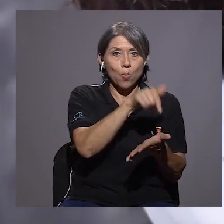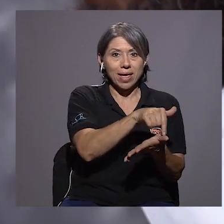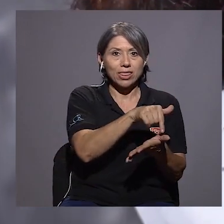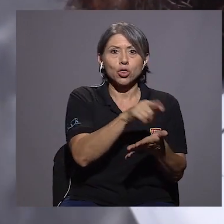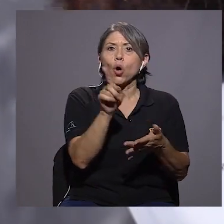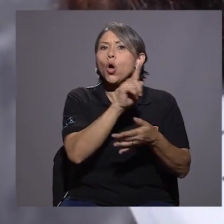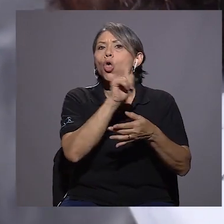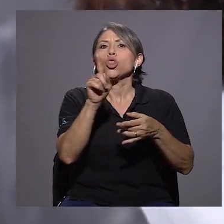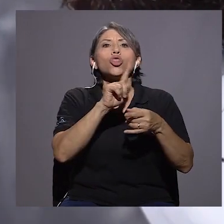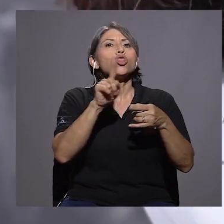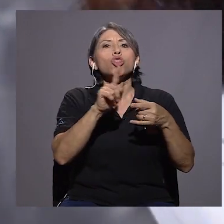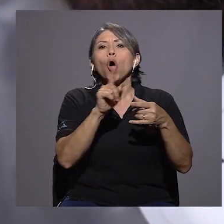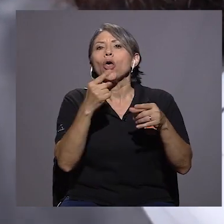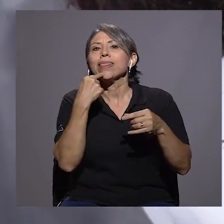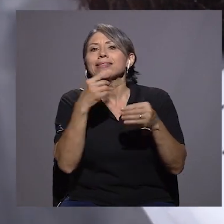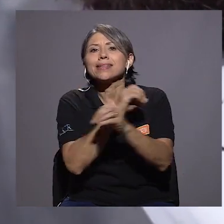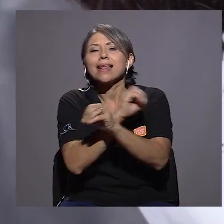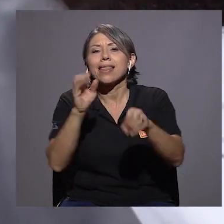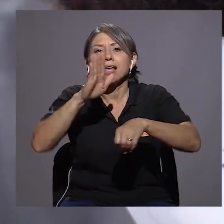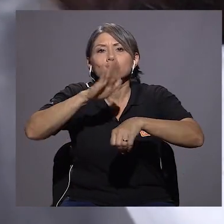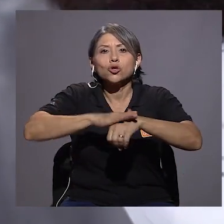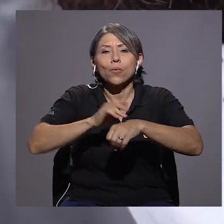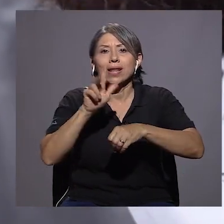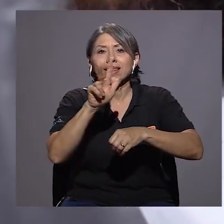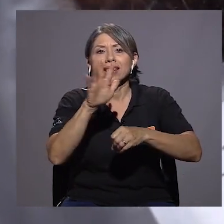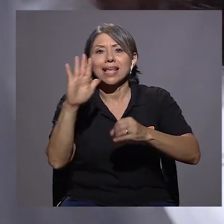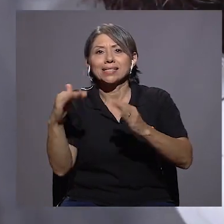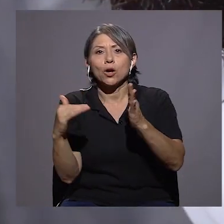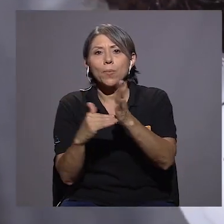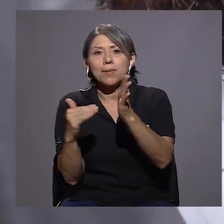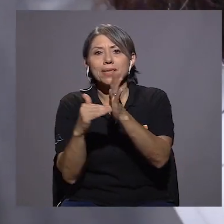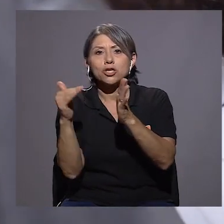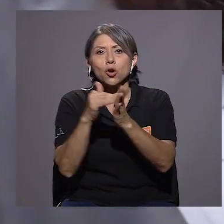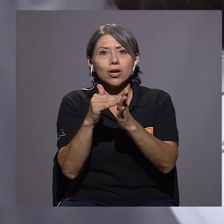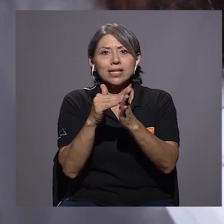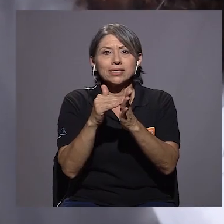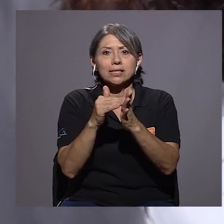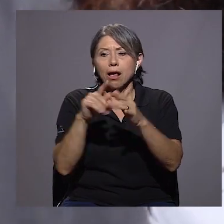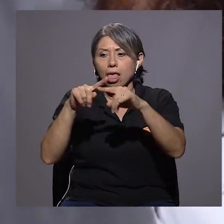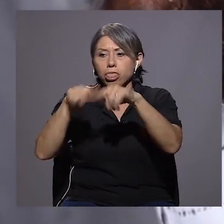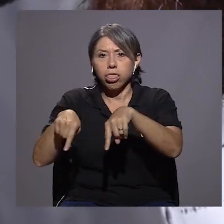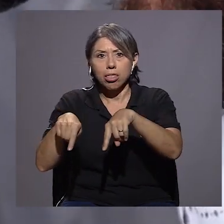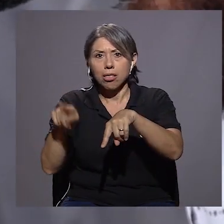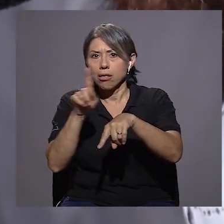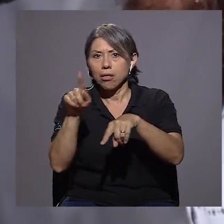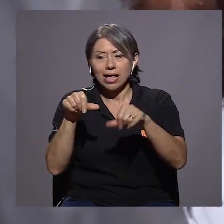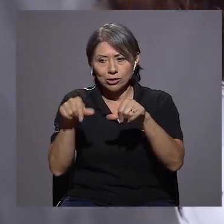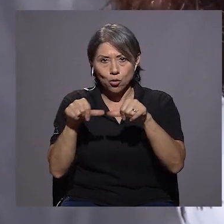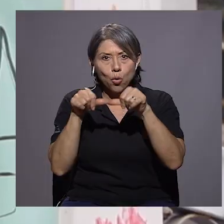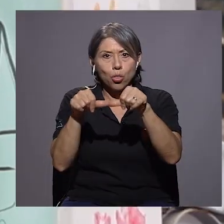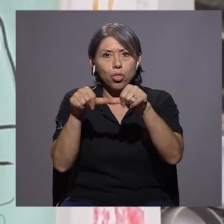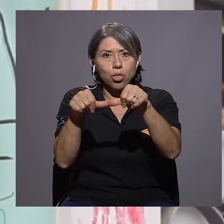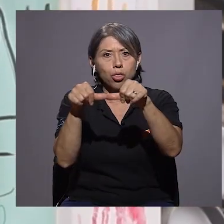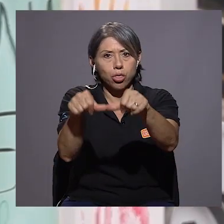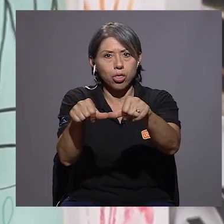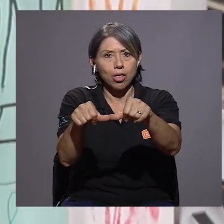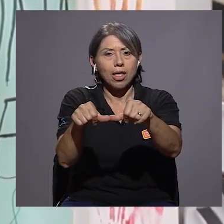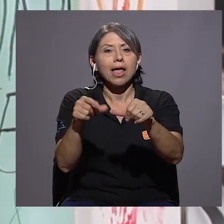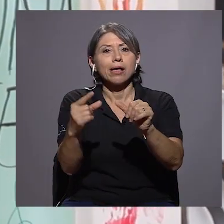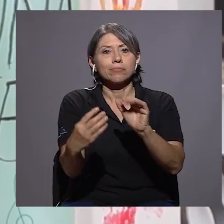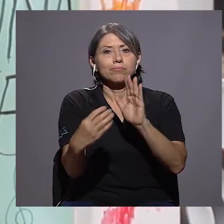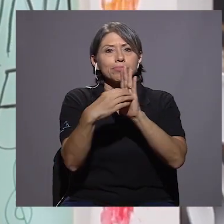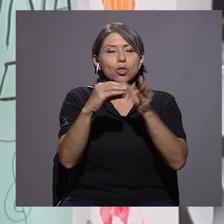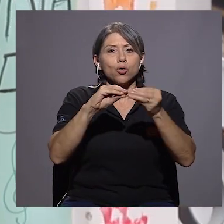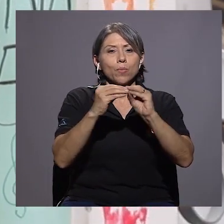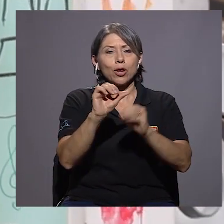no derroga el redireccionamiento de los 35.000 millones. Se mantiene en su consideración número